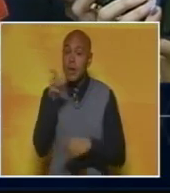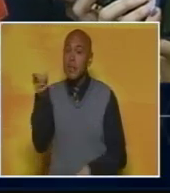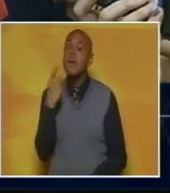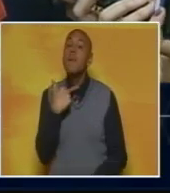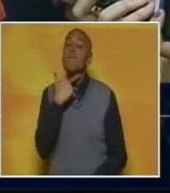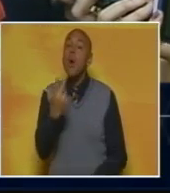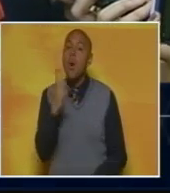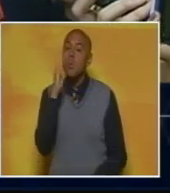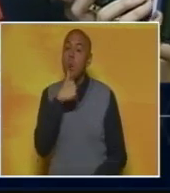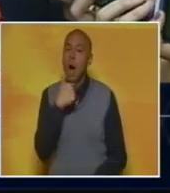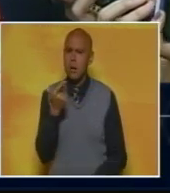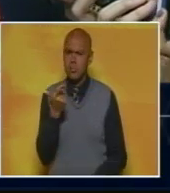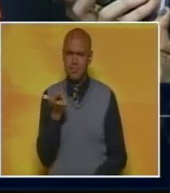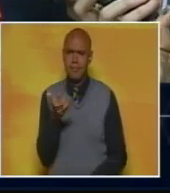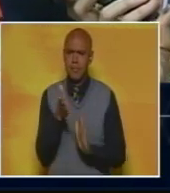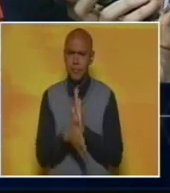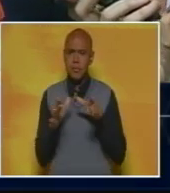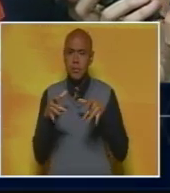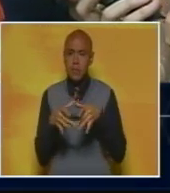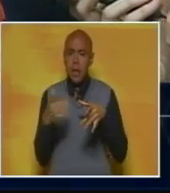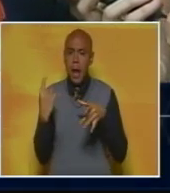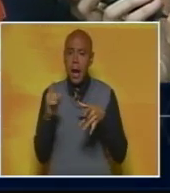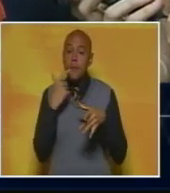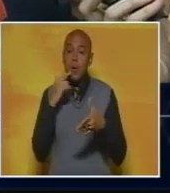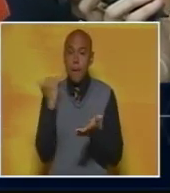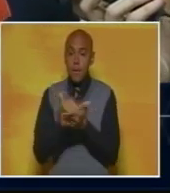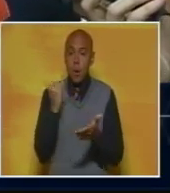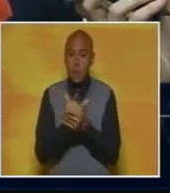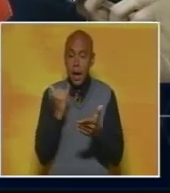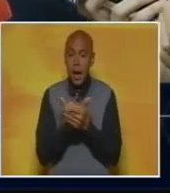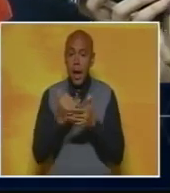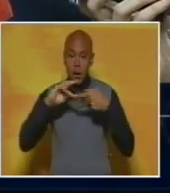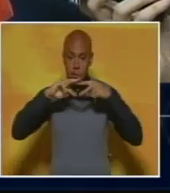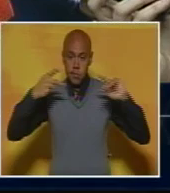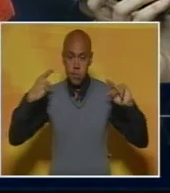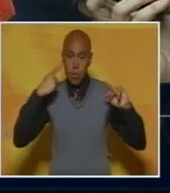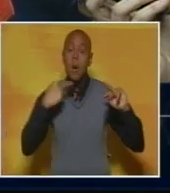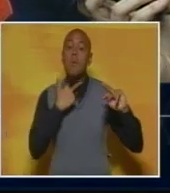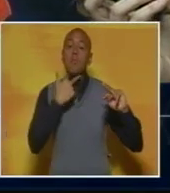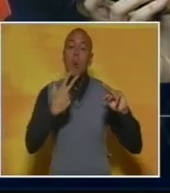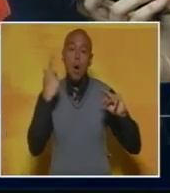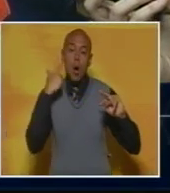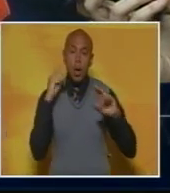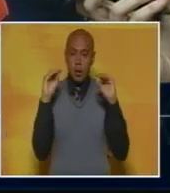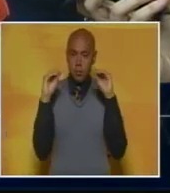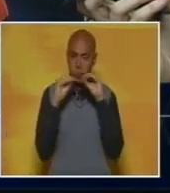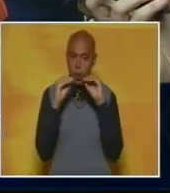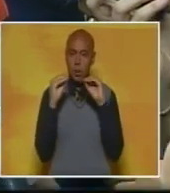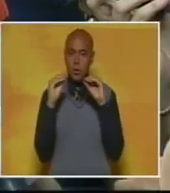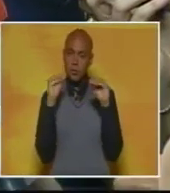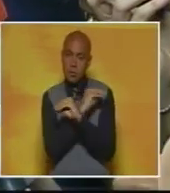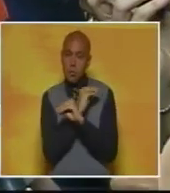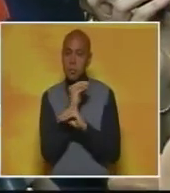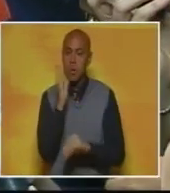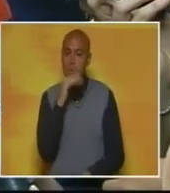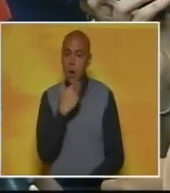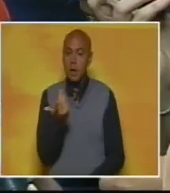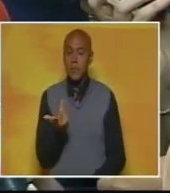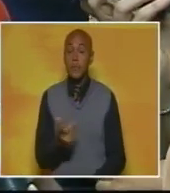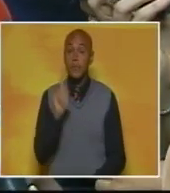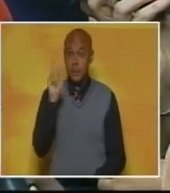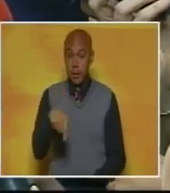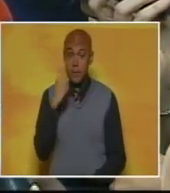voz, cuando eso se puede resolver con cualquier prueba forense que determine la veracidad y identificar esas voces.